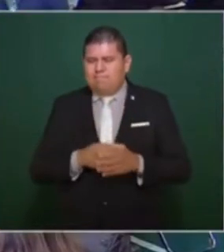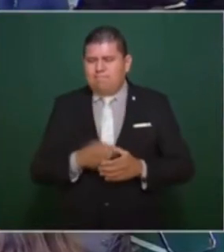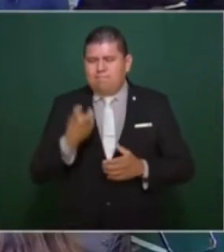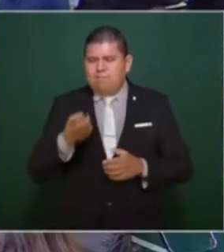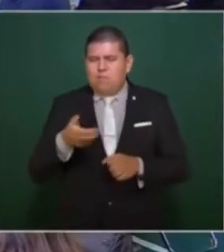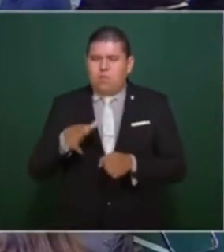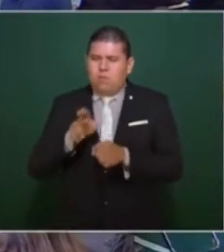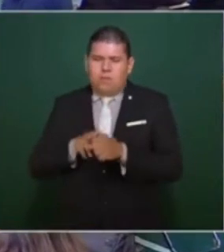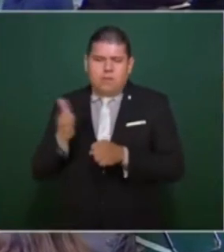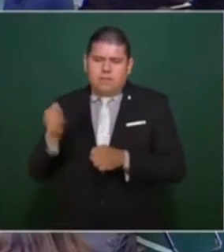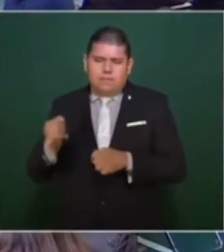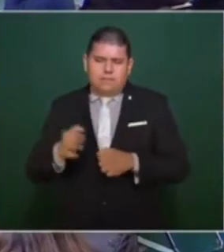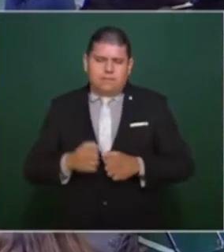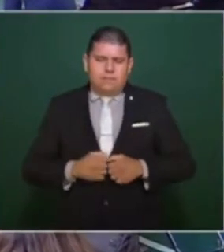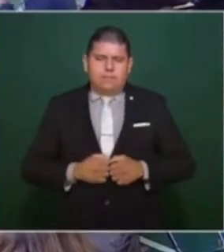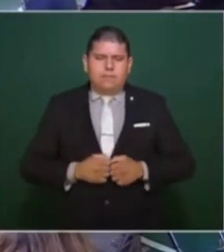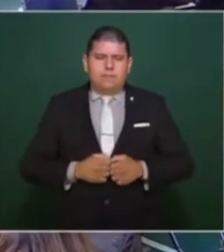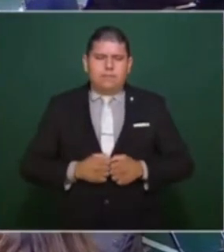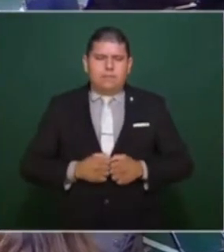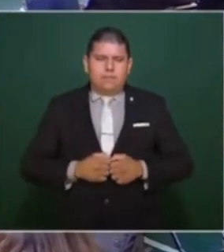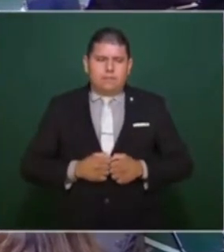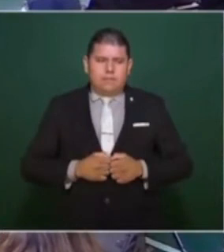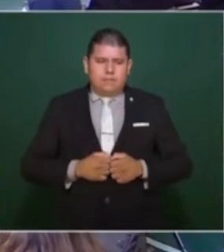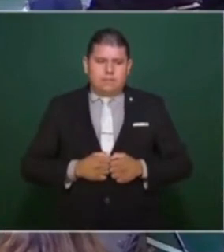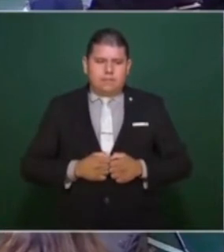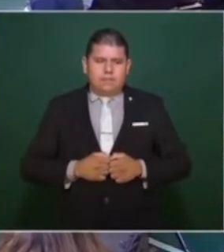por ejemplo,